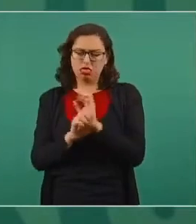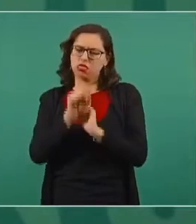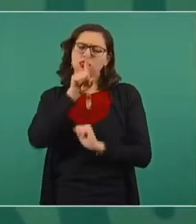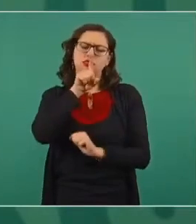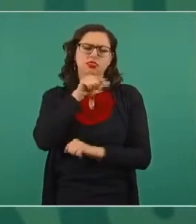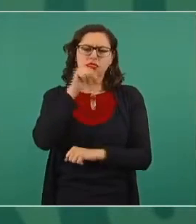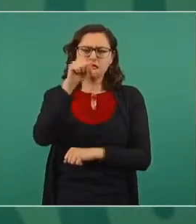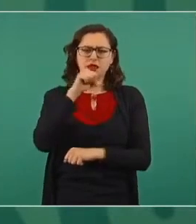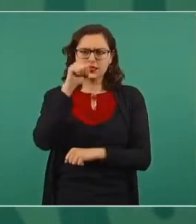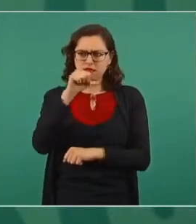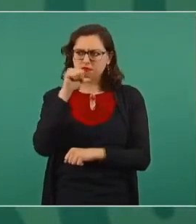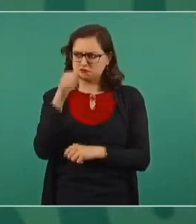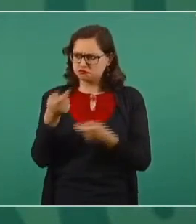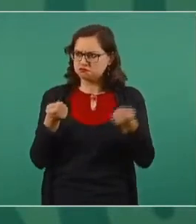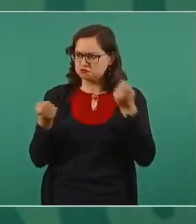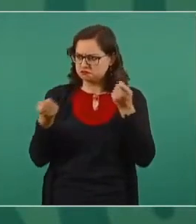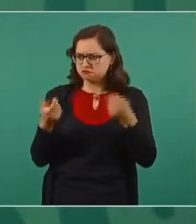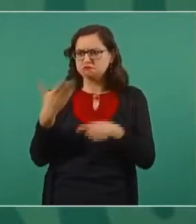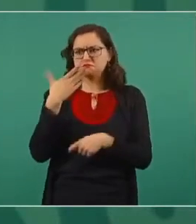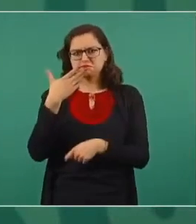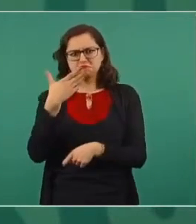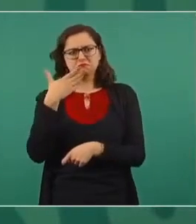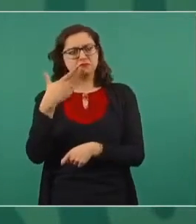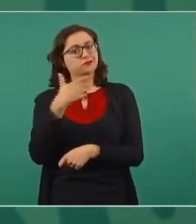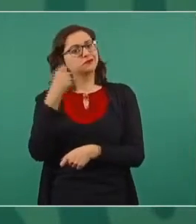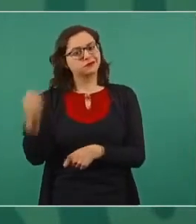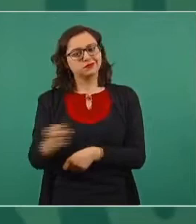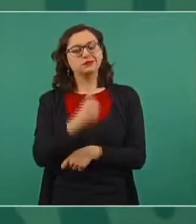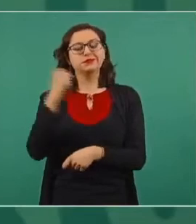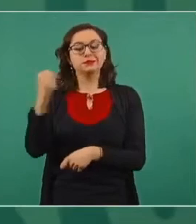afortunadamente. Entonces,